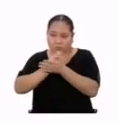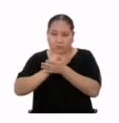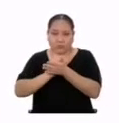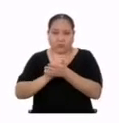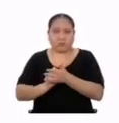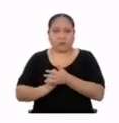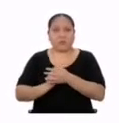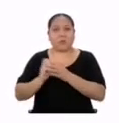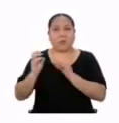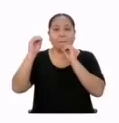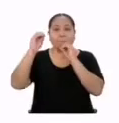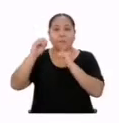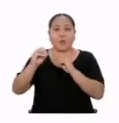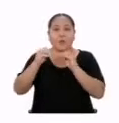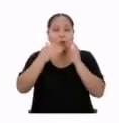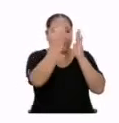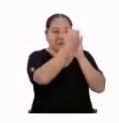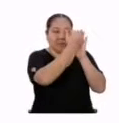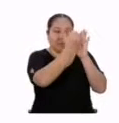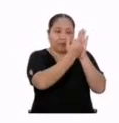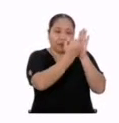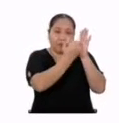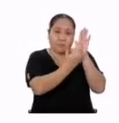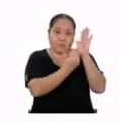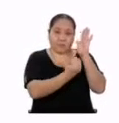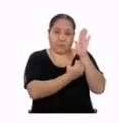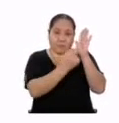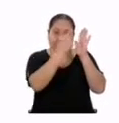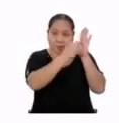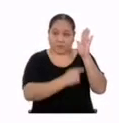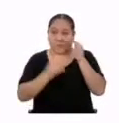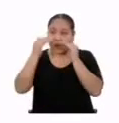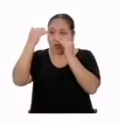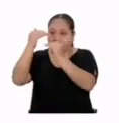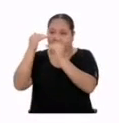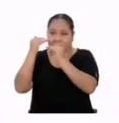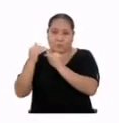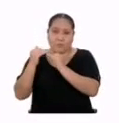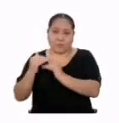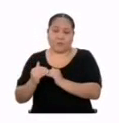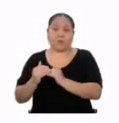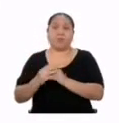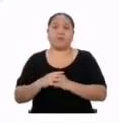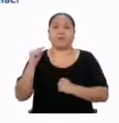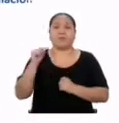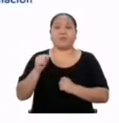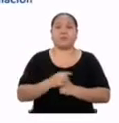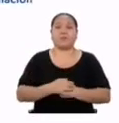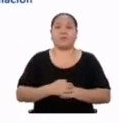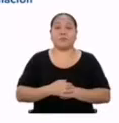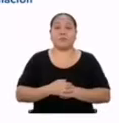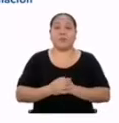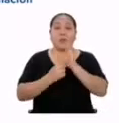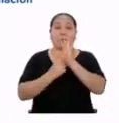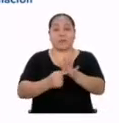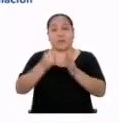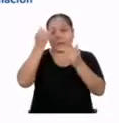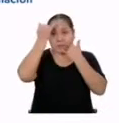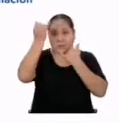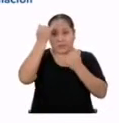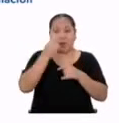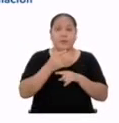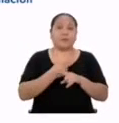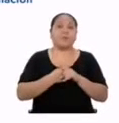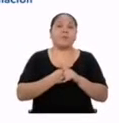general, mantiene la secuencia que el autor ha utilizado en el texto original, en la presentación de las ideas, aunque la